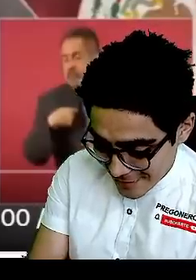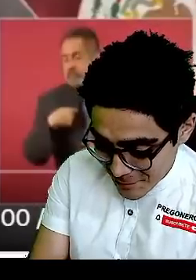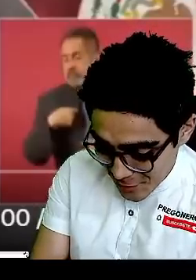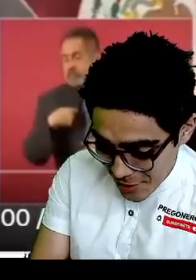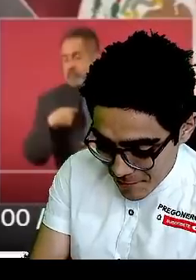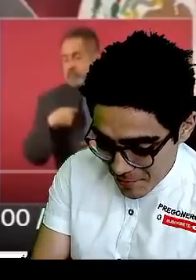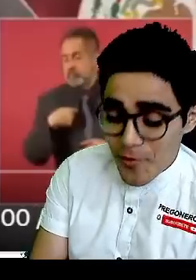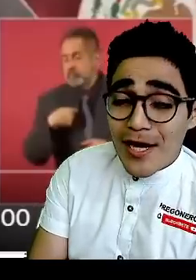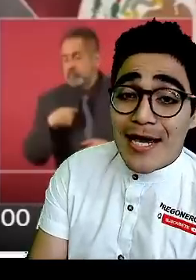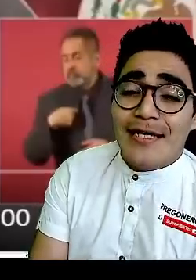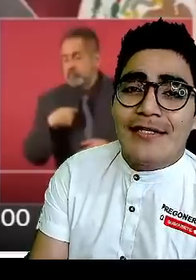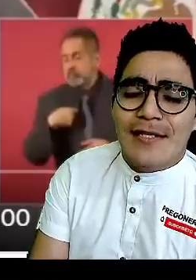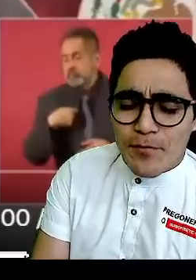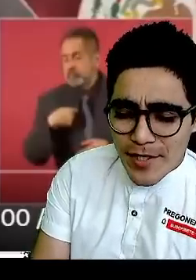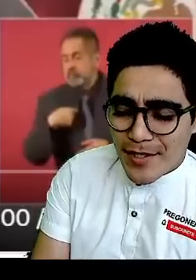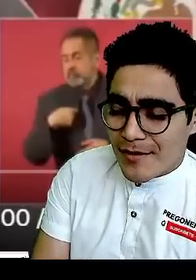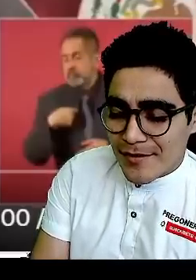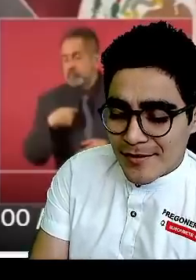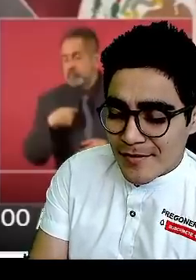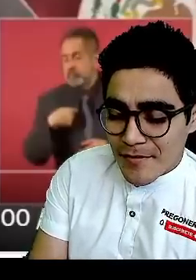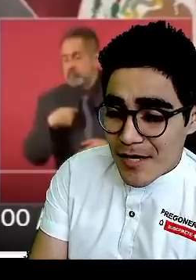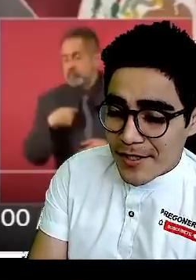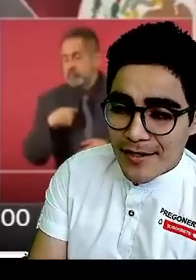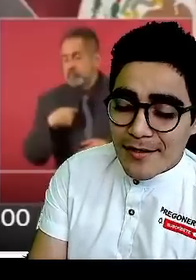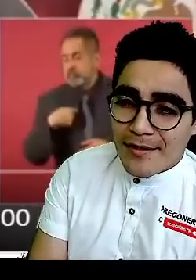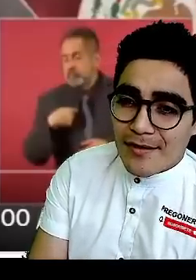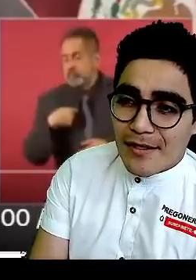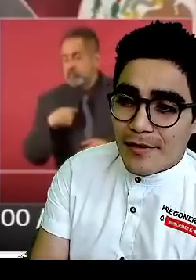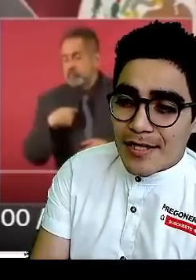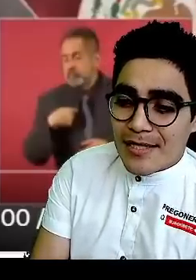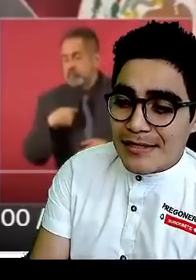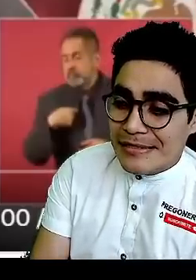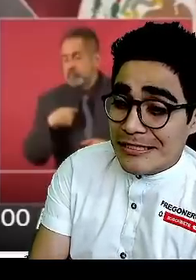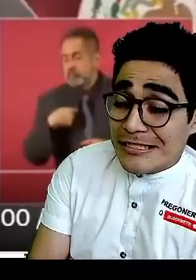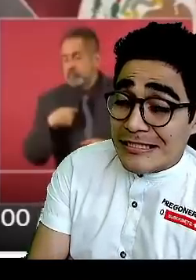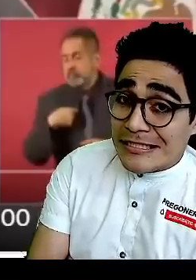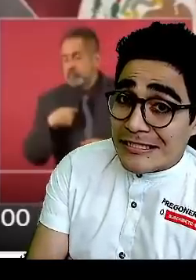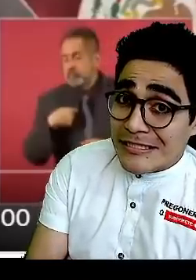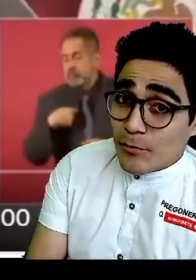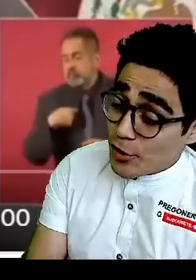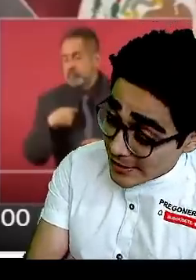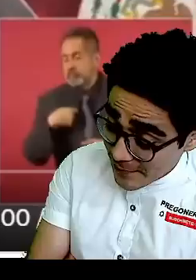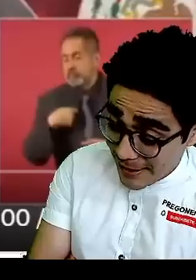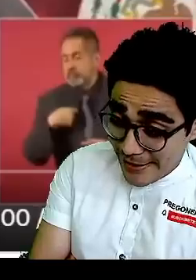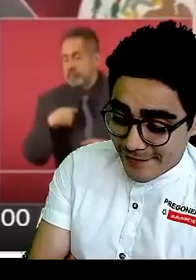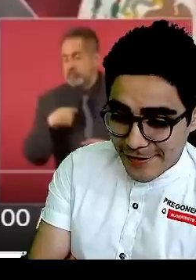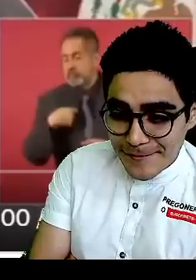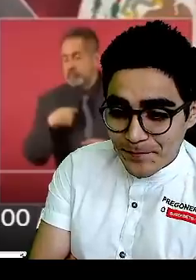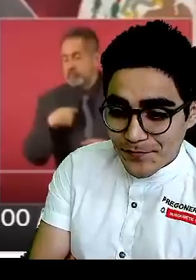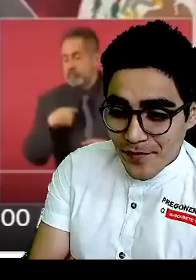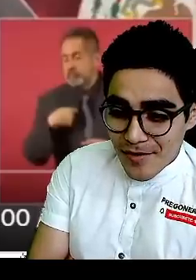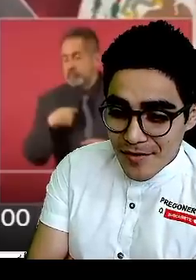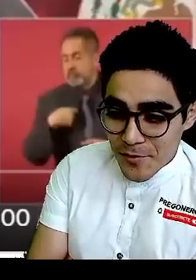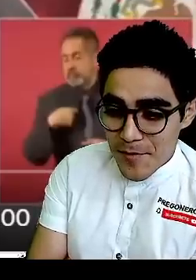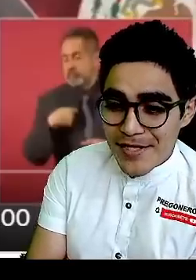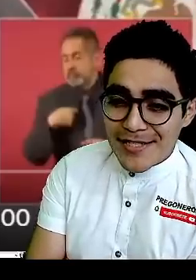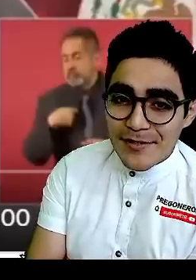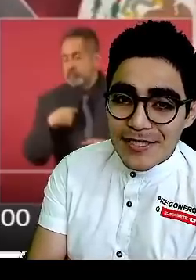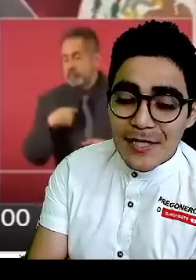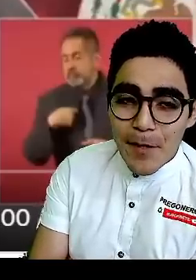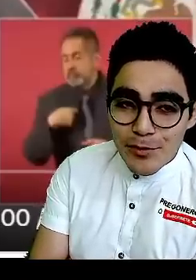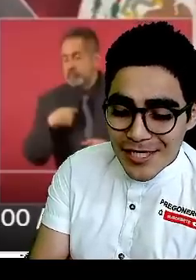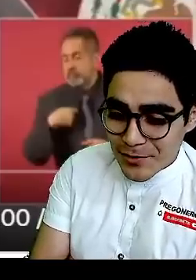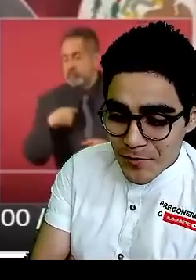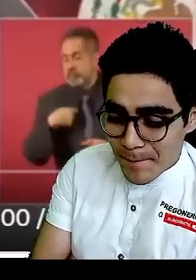hacer una transmisión en vivo Ojalá y se pueda va a haber la verdad muchísima gente obviamente